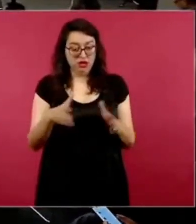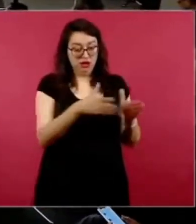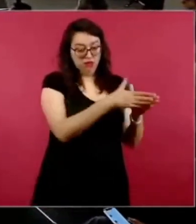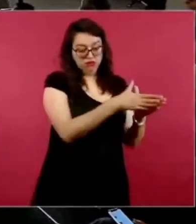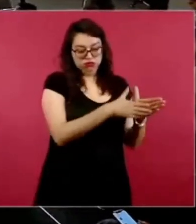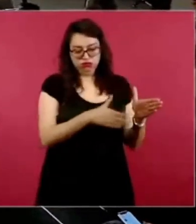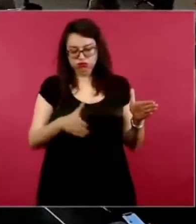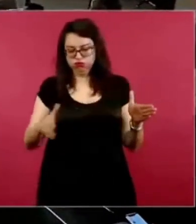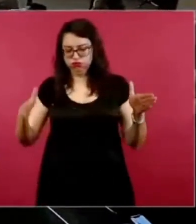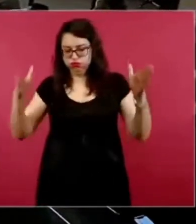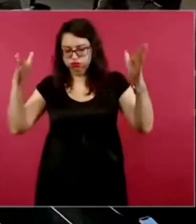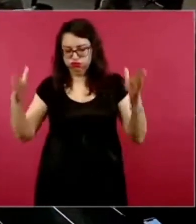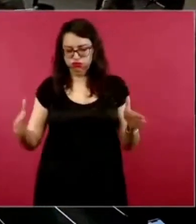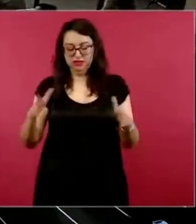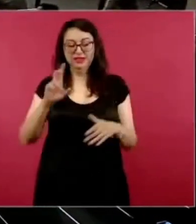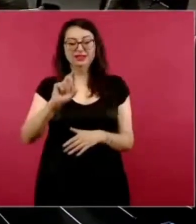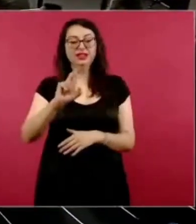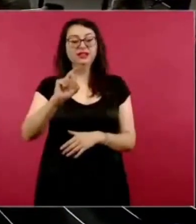36 años.